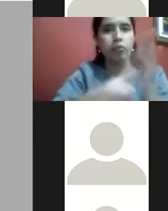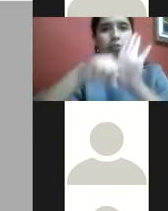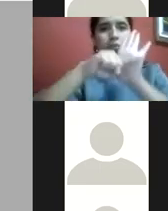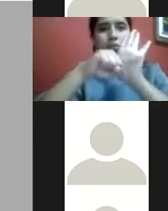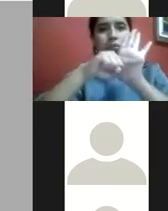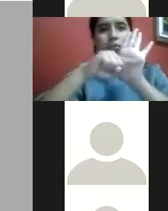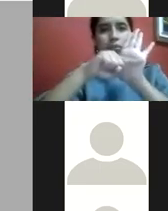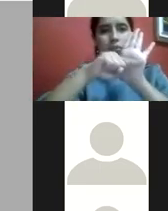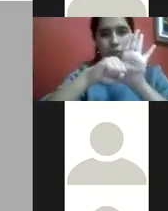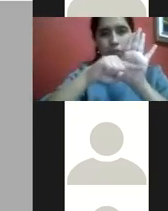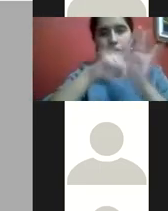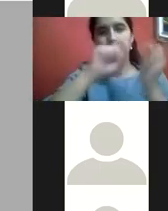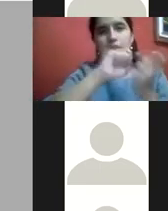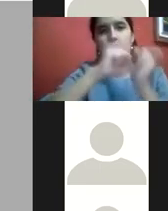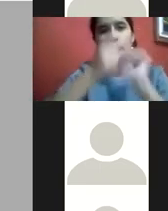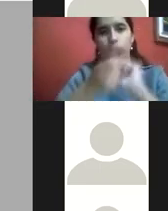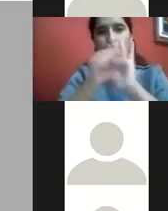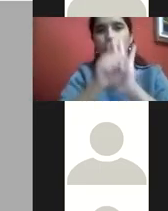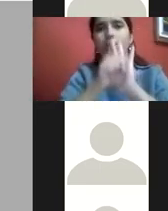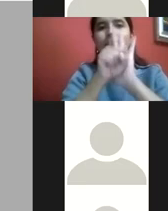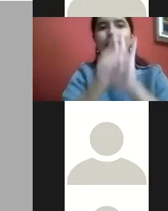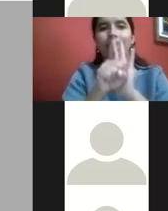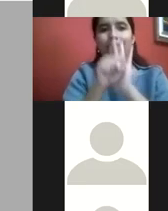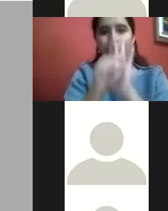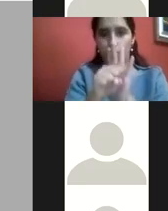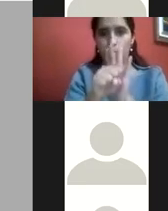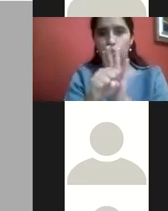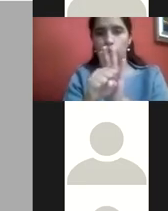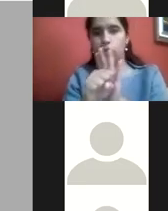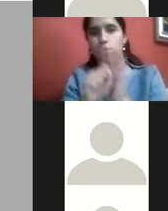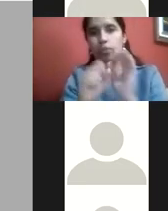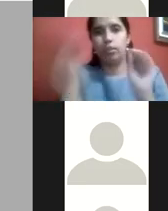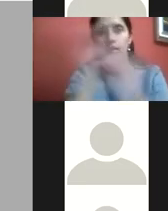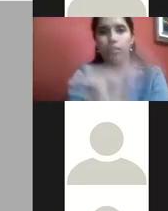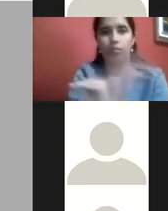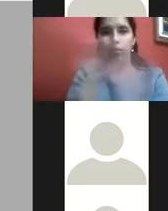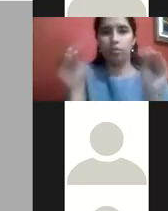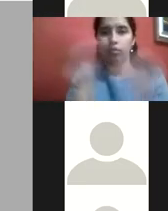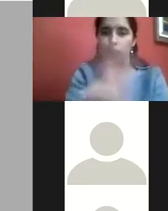Entonces hay un cambio de signo al momento de pasarlo del lado de la igualdad.